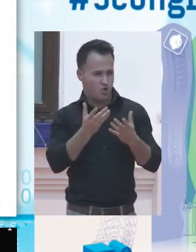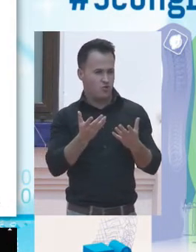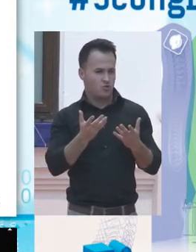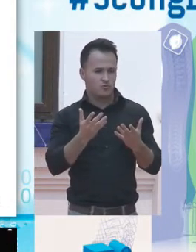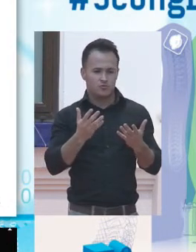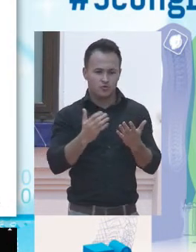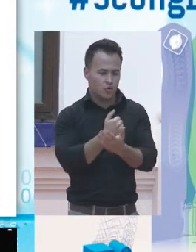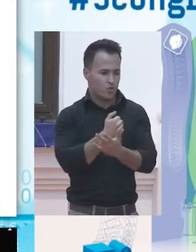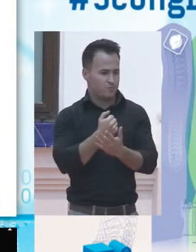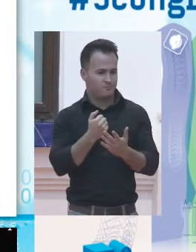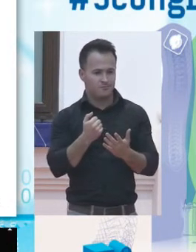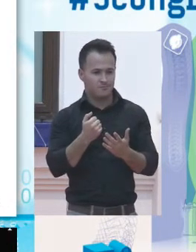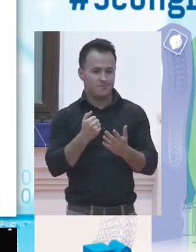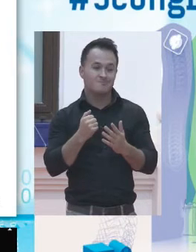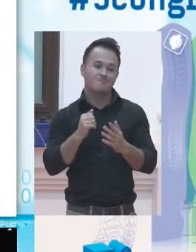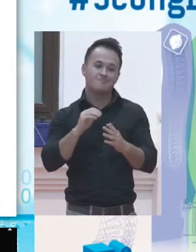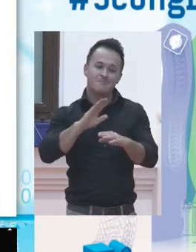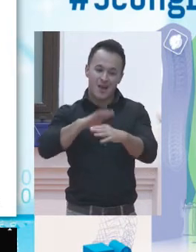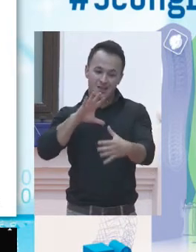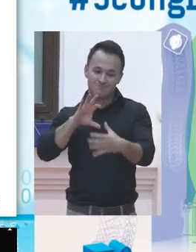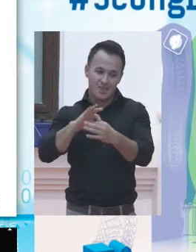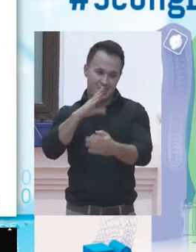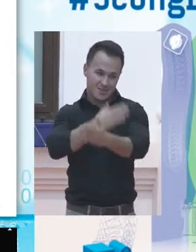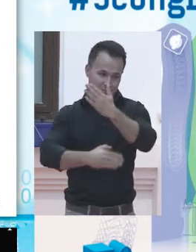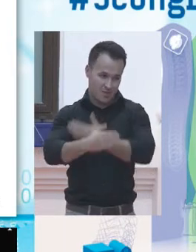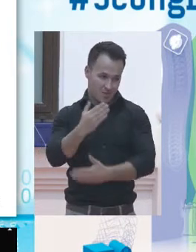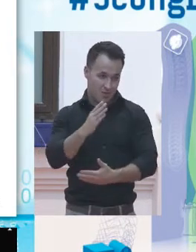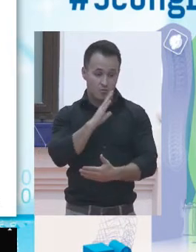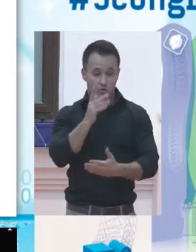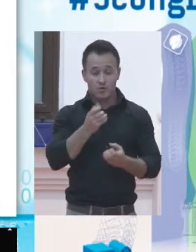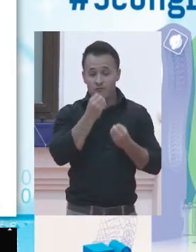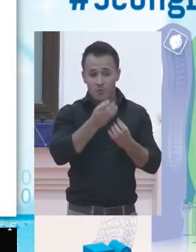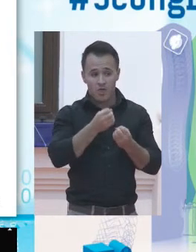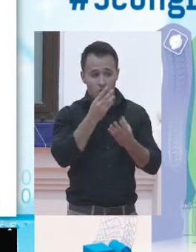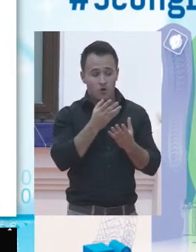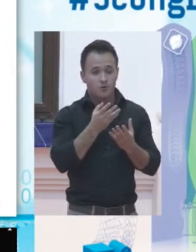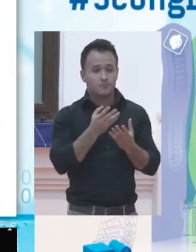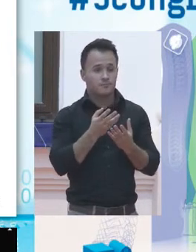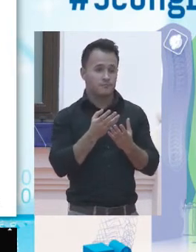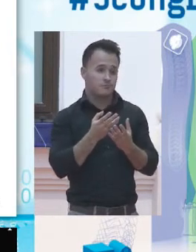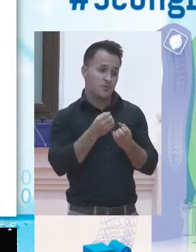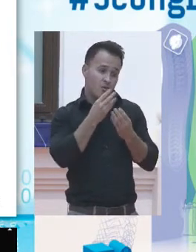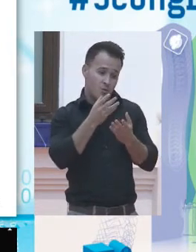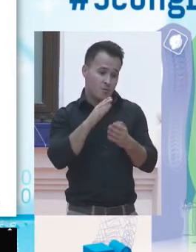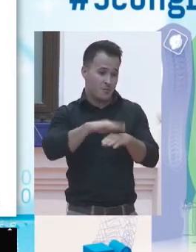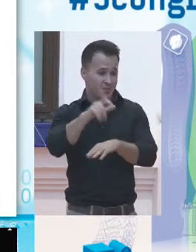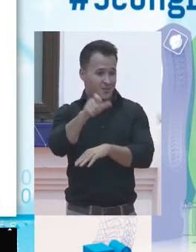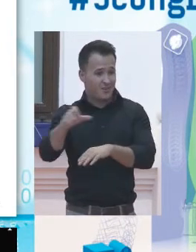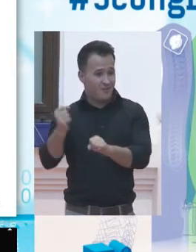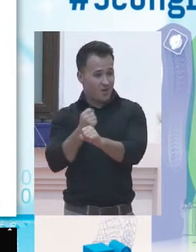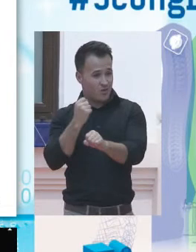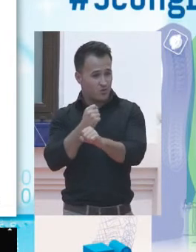desde el punto de vista de la discapacidad, sino de la accesibilidad a la información, porque nuestros trabajadores muchas